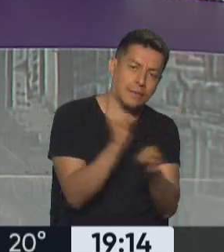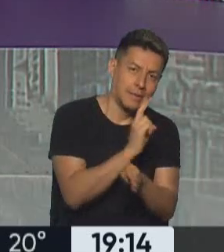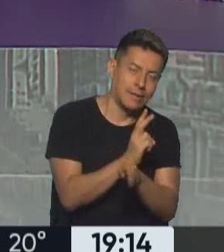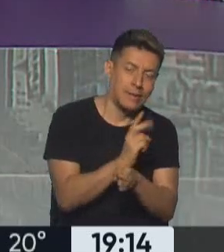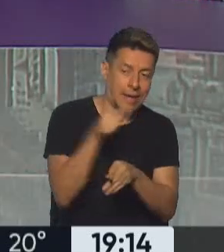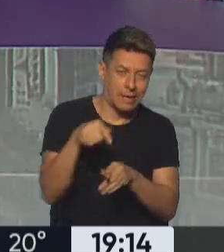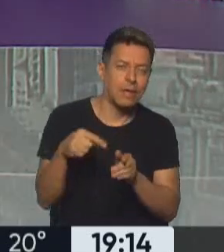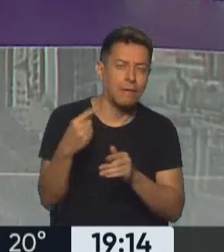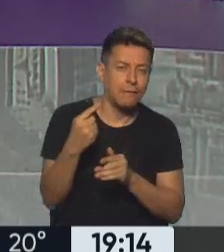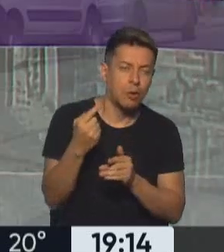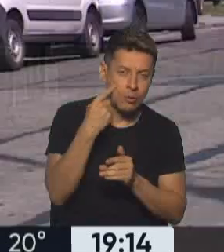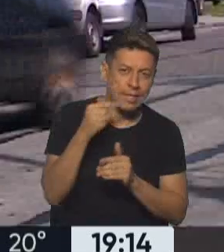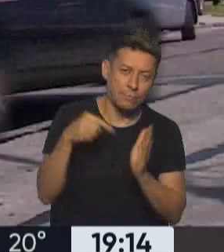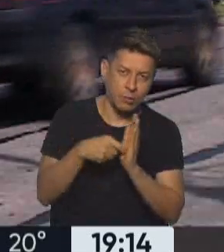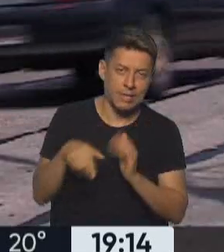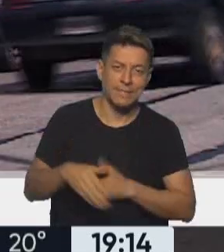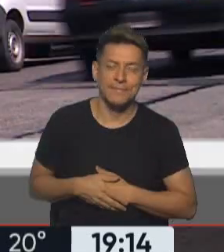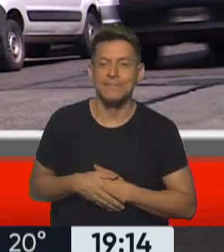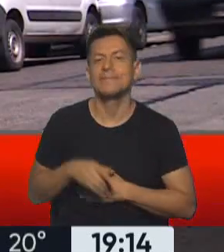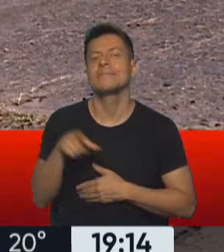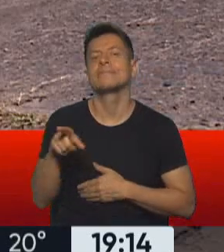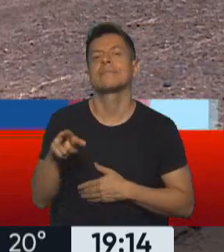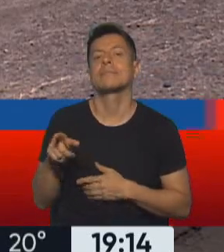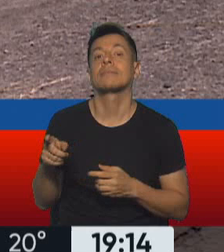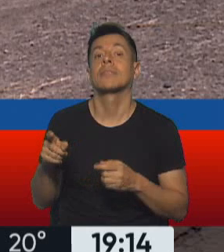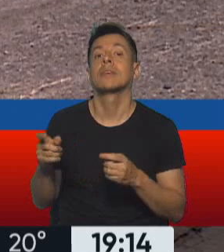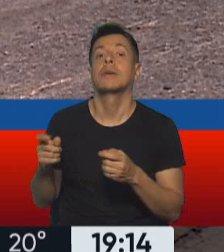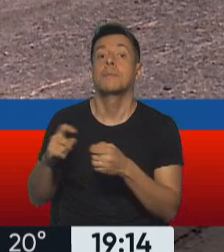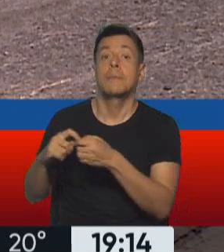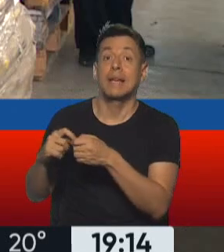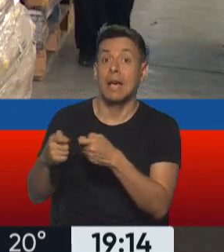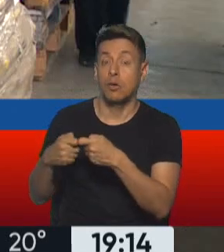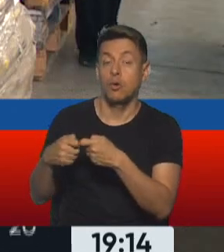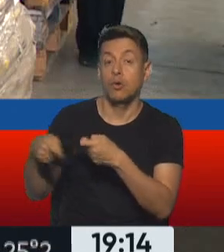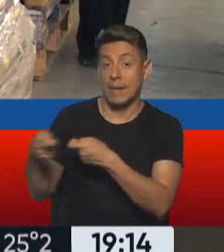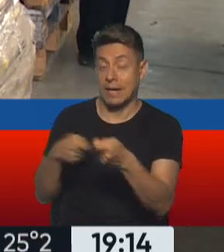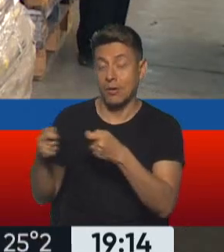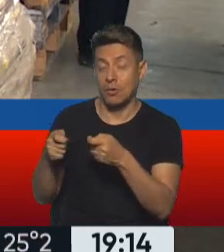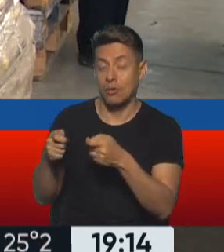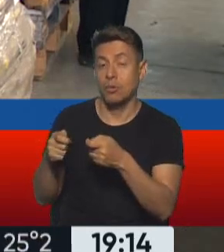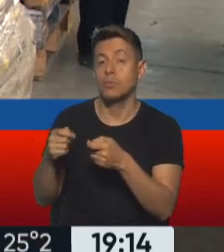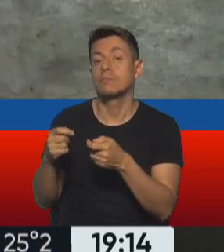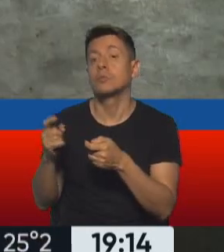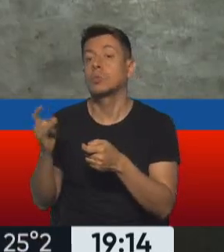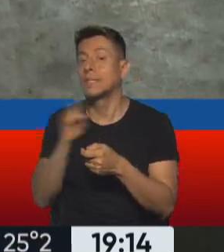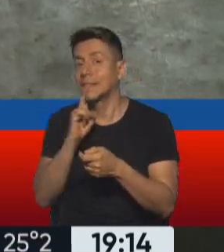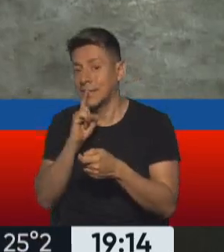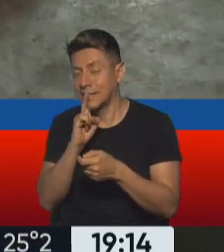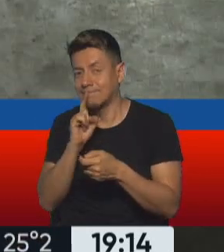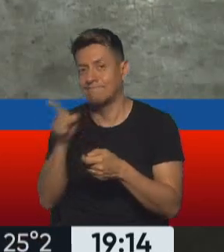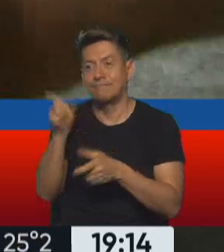Vamos a conocerla. En el mercado cooperativo de la UTT, Unión de Trabajadores de la Tierra, ya se inauguró la